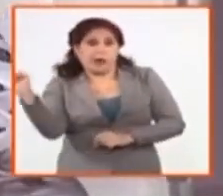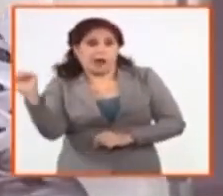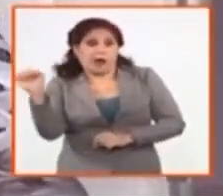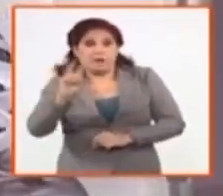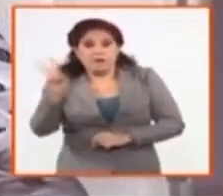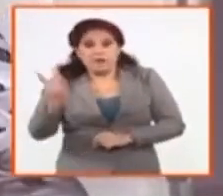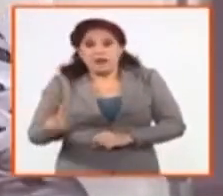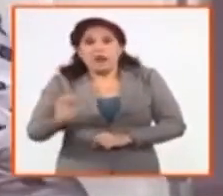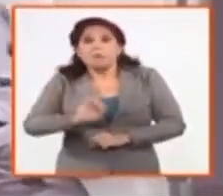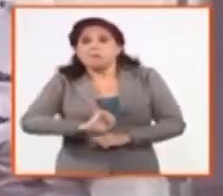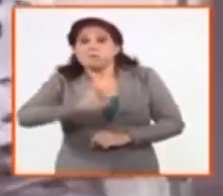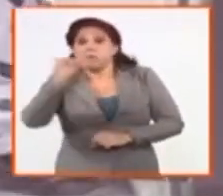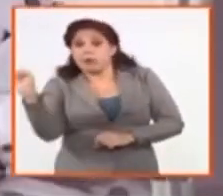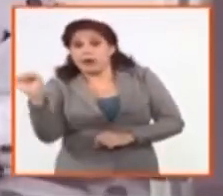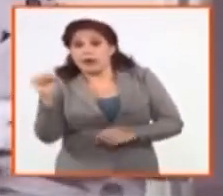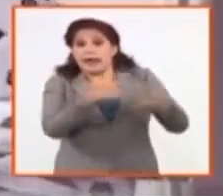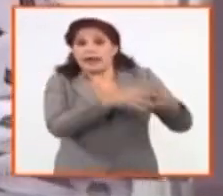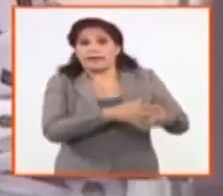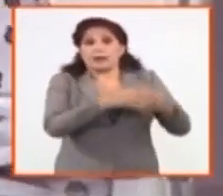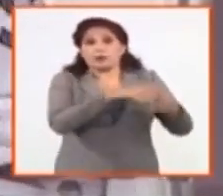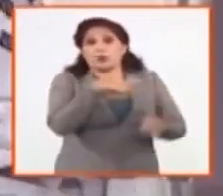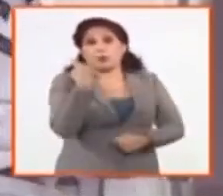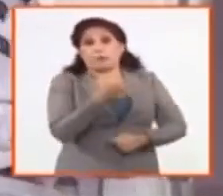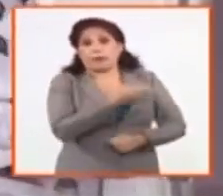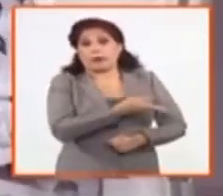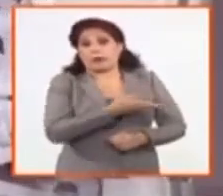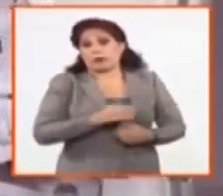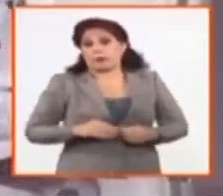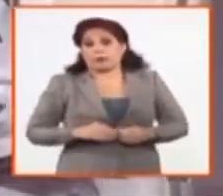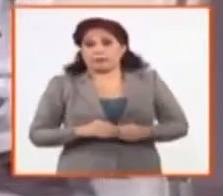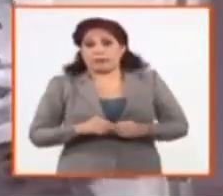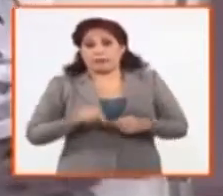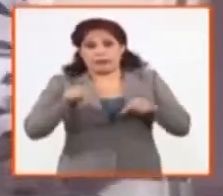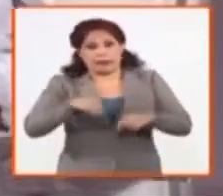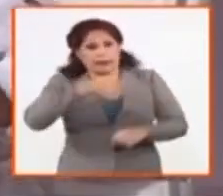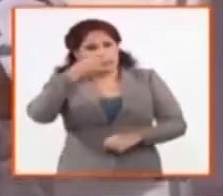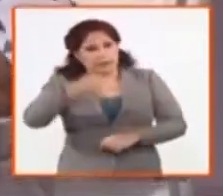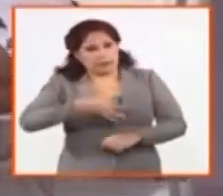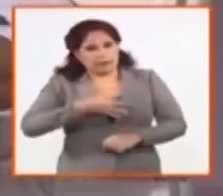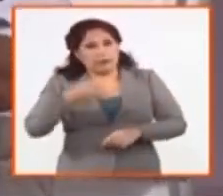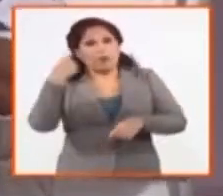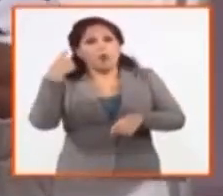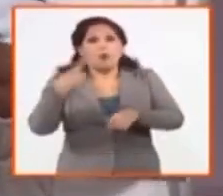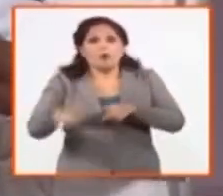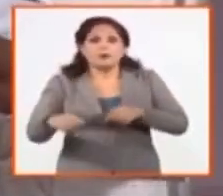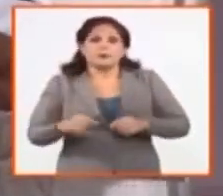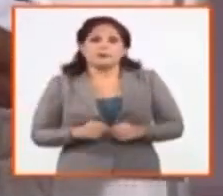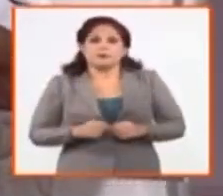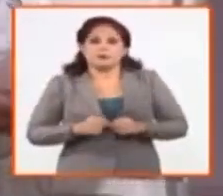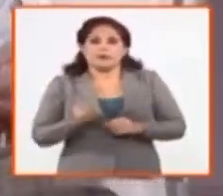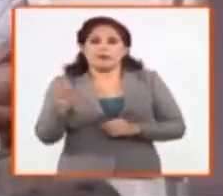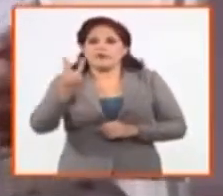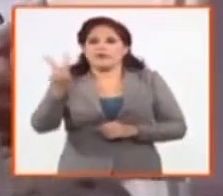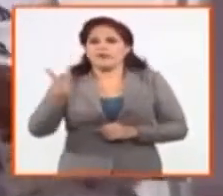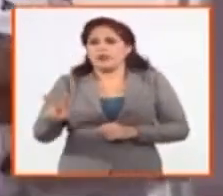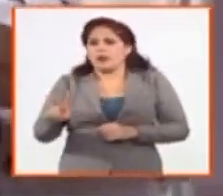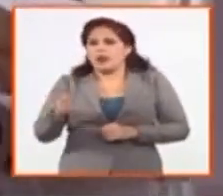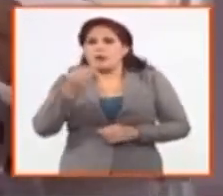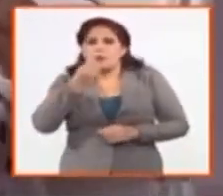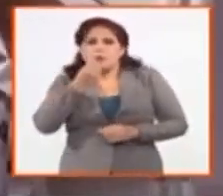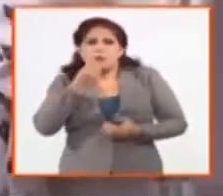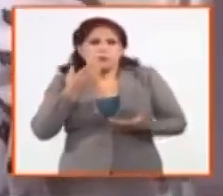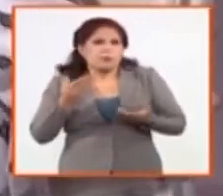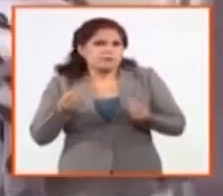eso. Pero entonces, estamos hablando, ahora voy a decir, ¿qué era Vietnam para el sur? ¿Qué